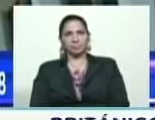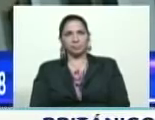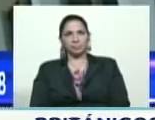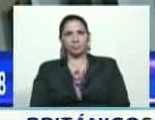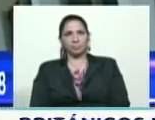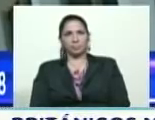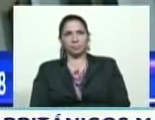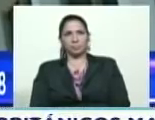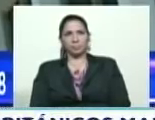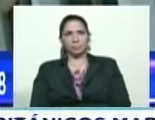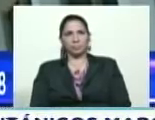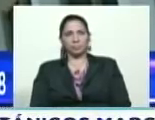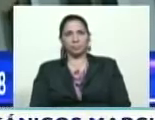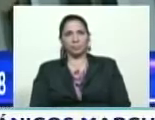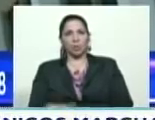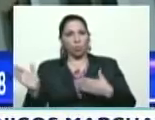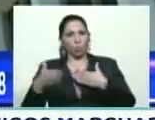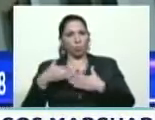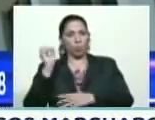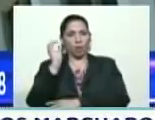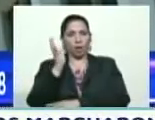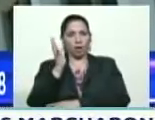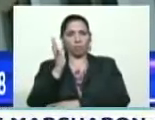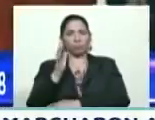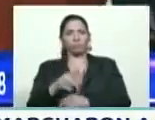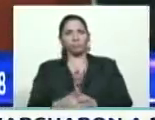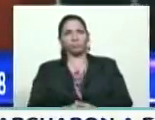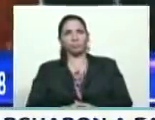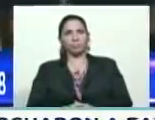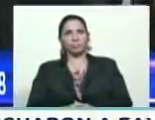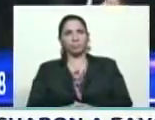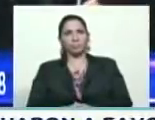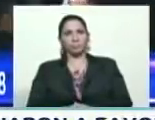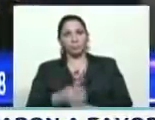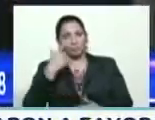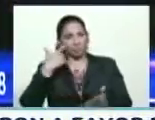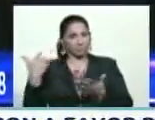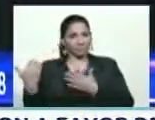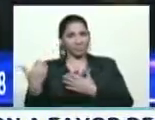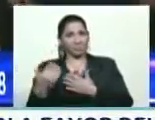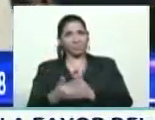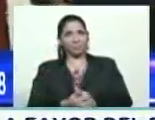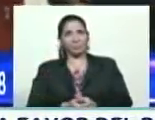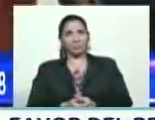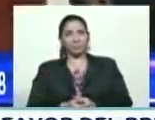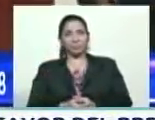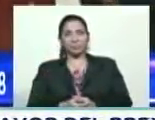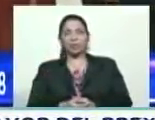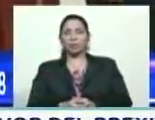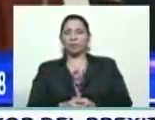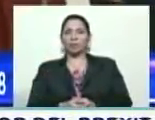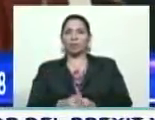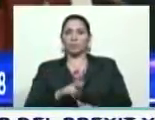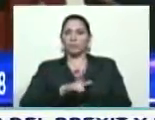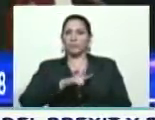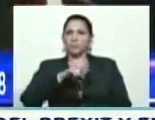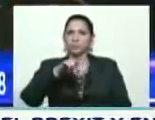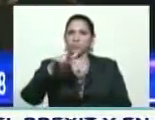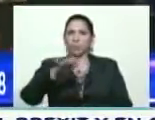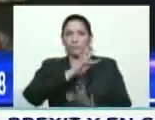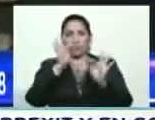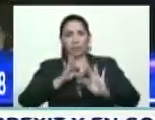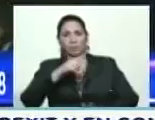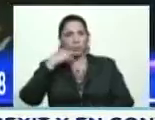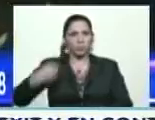Ha concluido el acto. Destacado Sergei Ivanovich, comandante de la aviación lejana aeroespacial de la Federación Rusa, que han